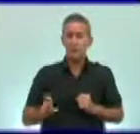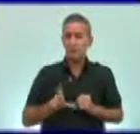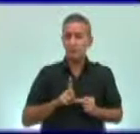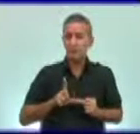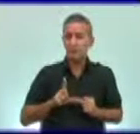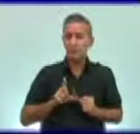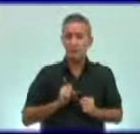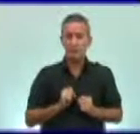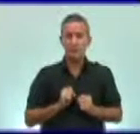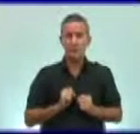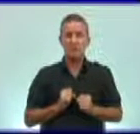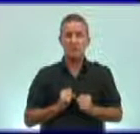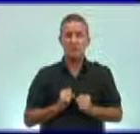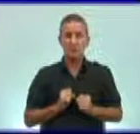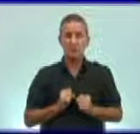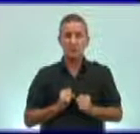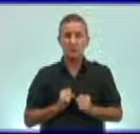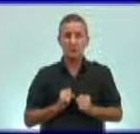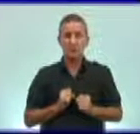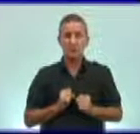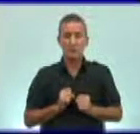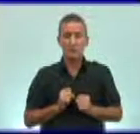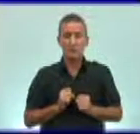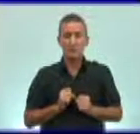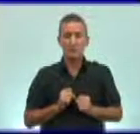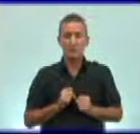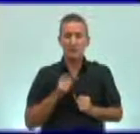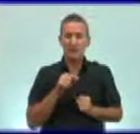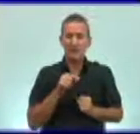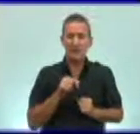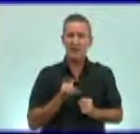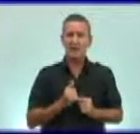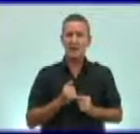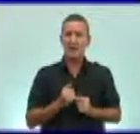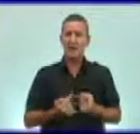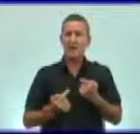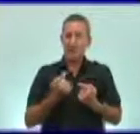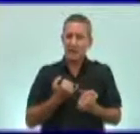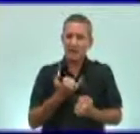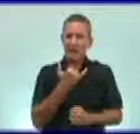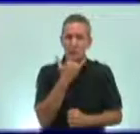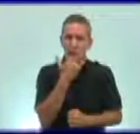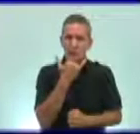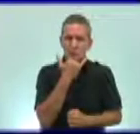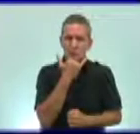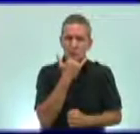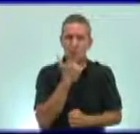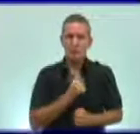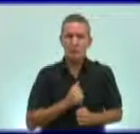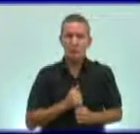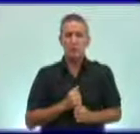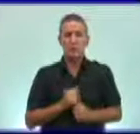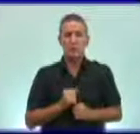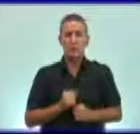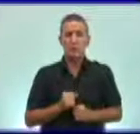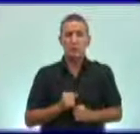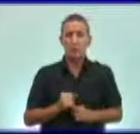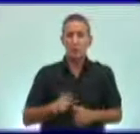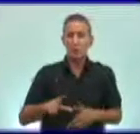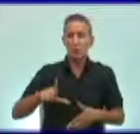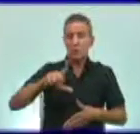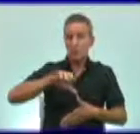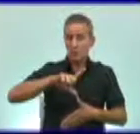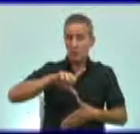Puede evidentemente objetársele ciertas incorrecciones. Nosotros los latinoamericanos, escuchen, podemos,